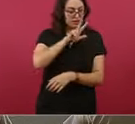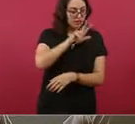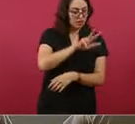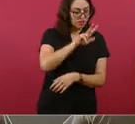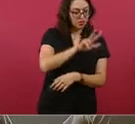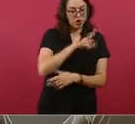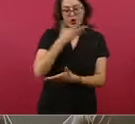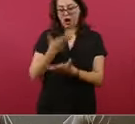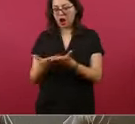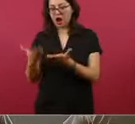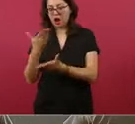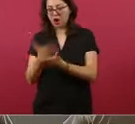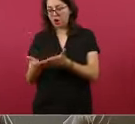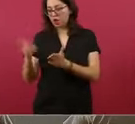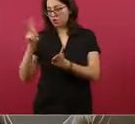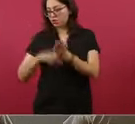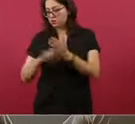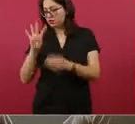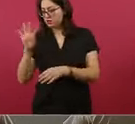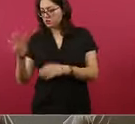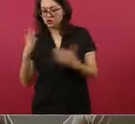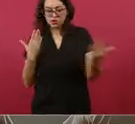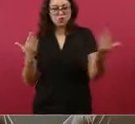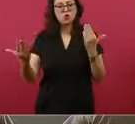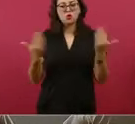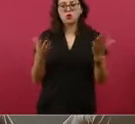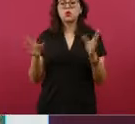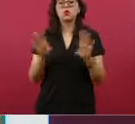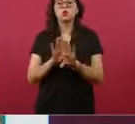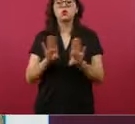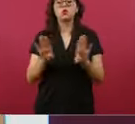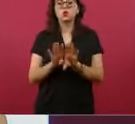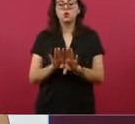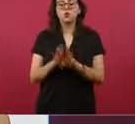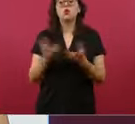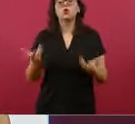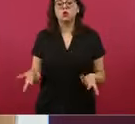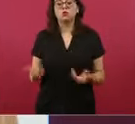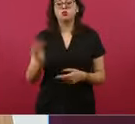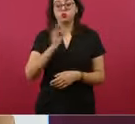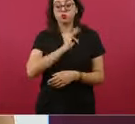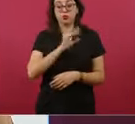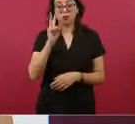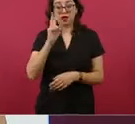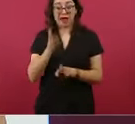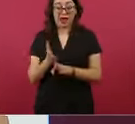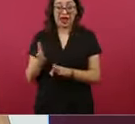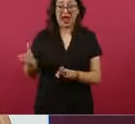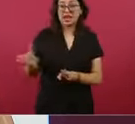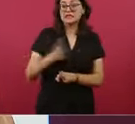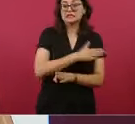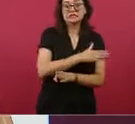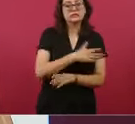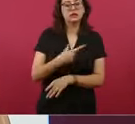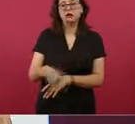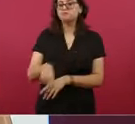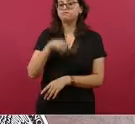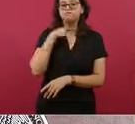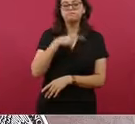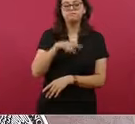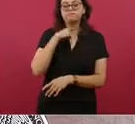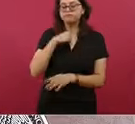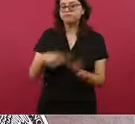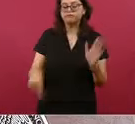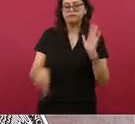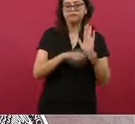Obrador era de números rojos, como es conocimiento de muchos. Pero bueno, Reforma sigue